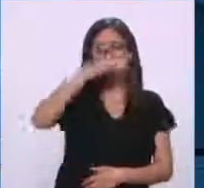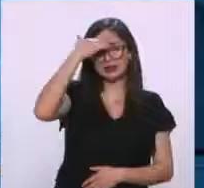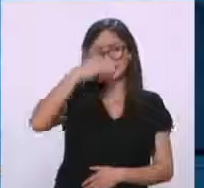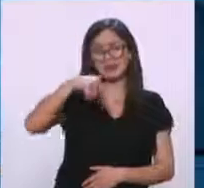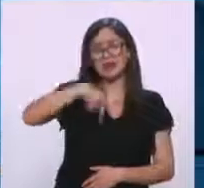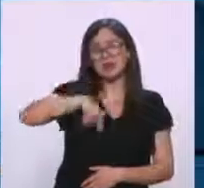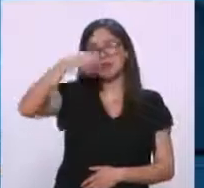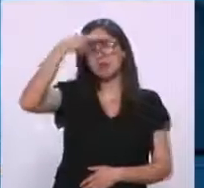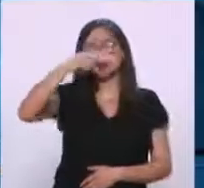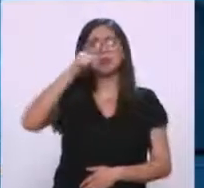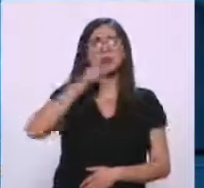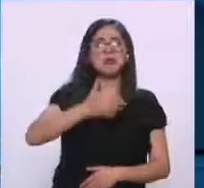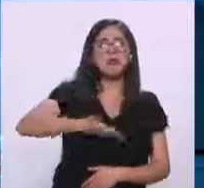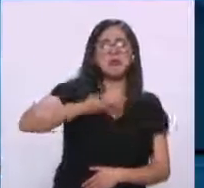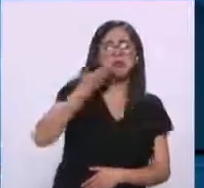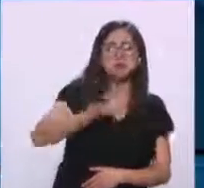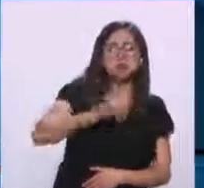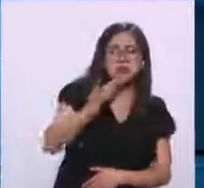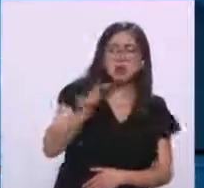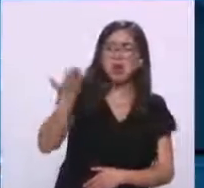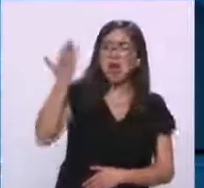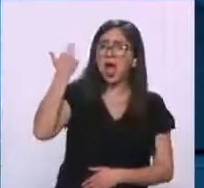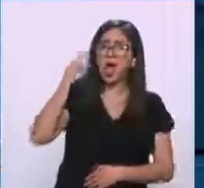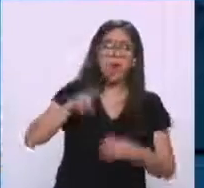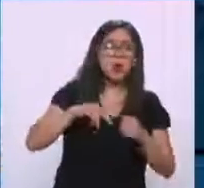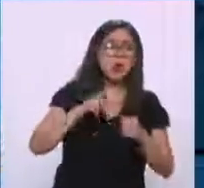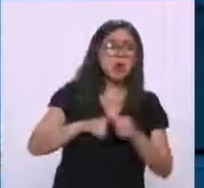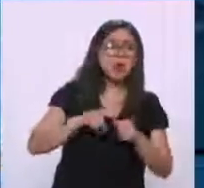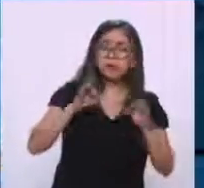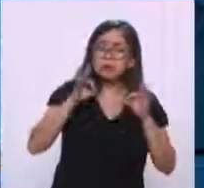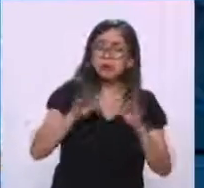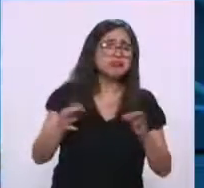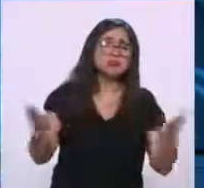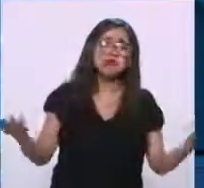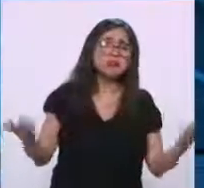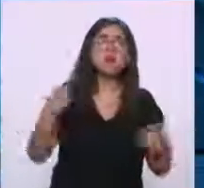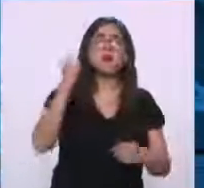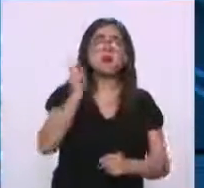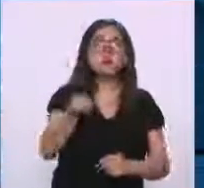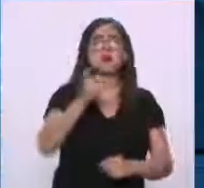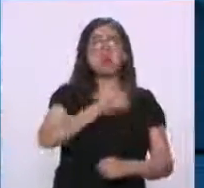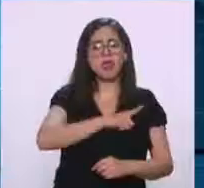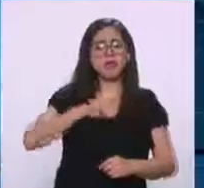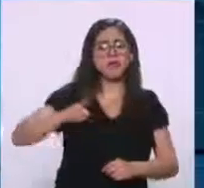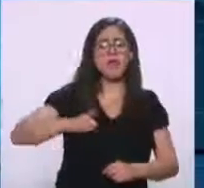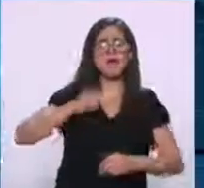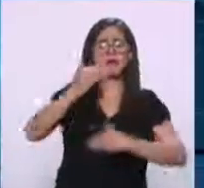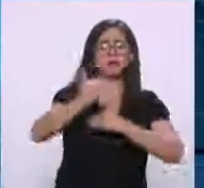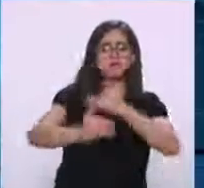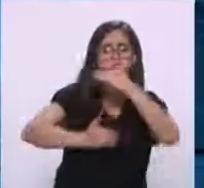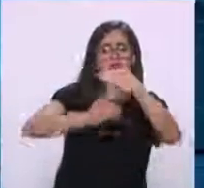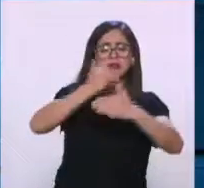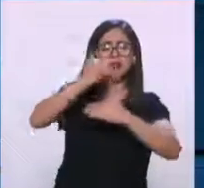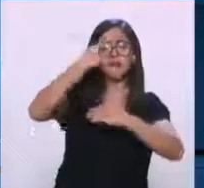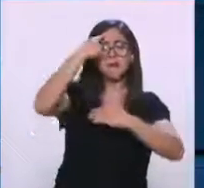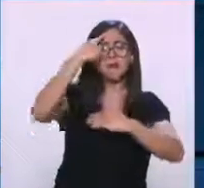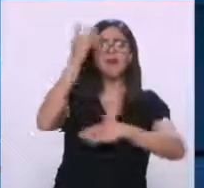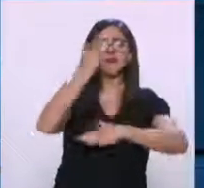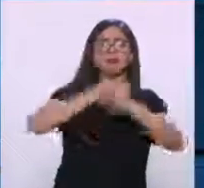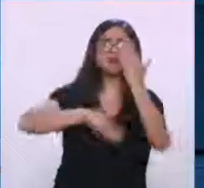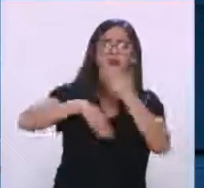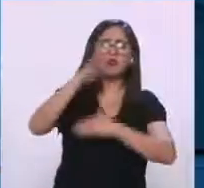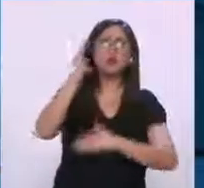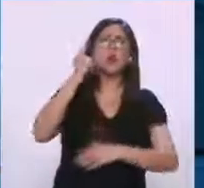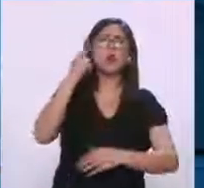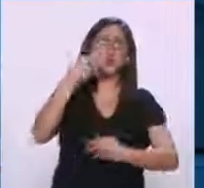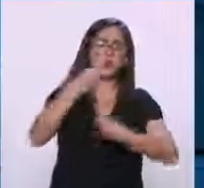situación atípica, la normalidad jamás será como la conocíamos. Es momento de ver para adelante y de construir con más justicia, con más